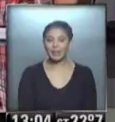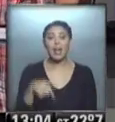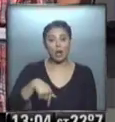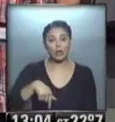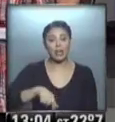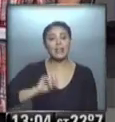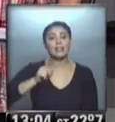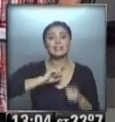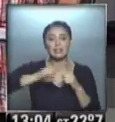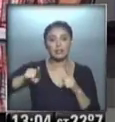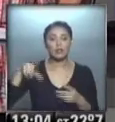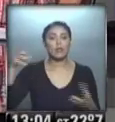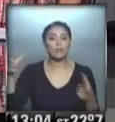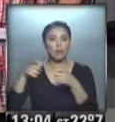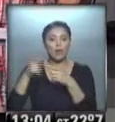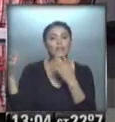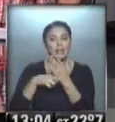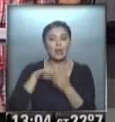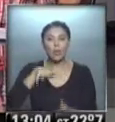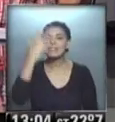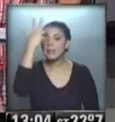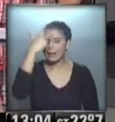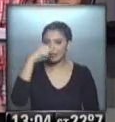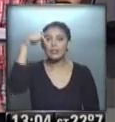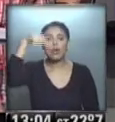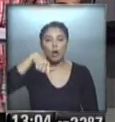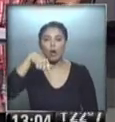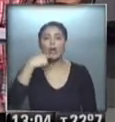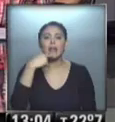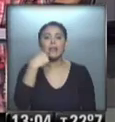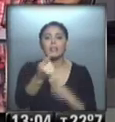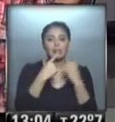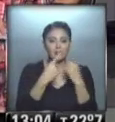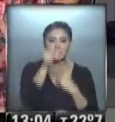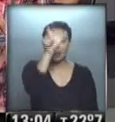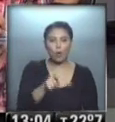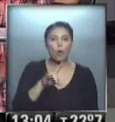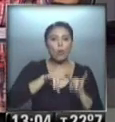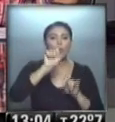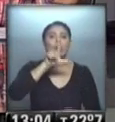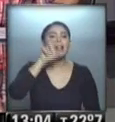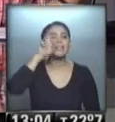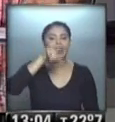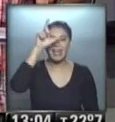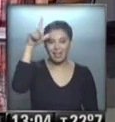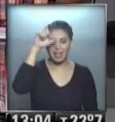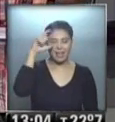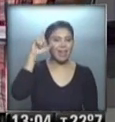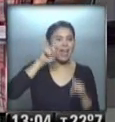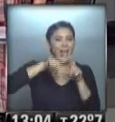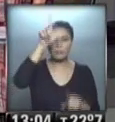Bien, nos vamos ahora en vivo a la Fiscalía de San Martín porque hoy se le va a tomar declaración indagatoria a Walter Vinadres, el exprefecto que